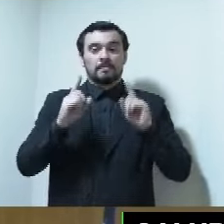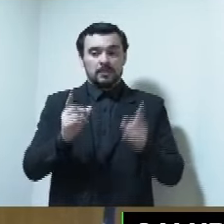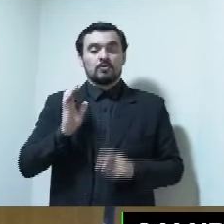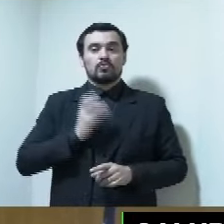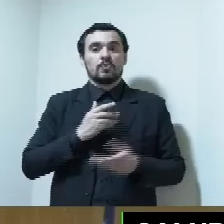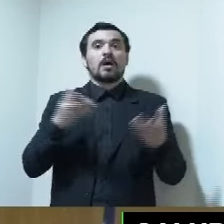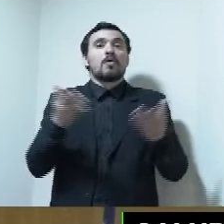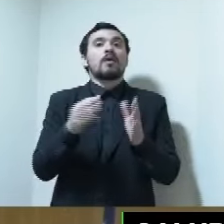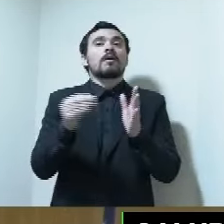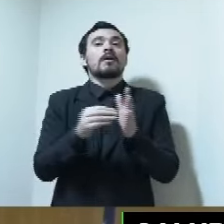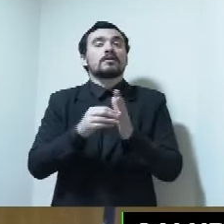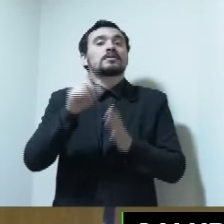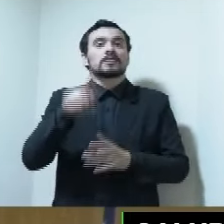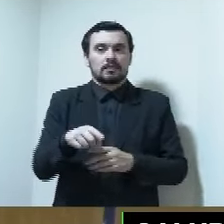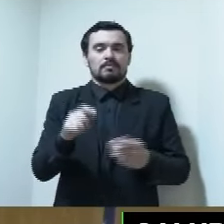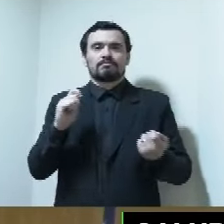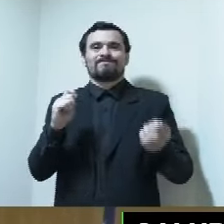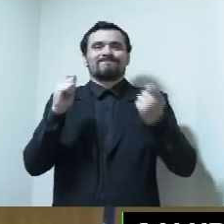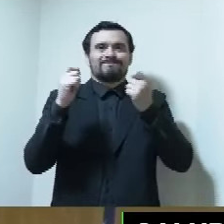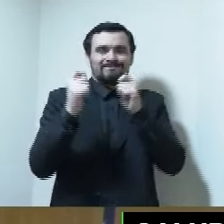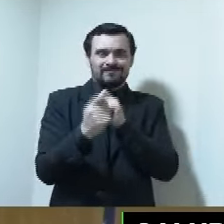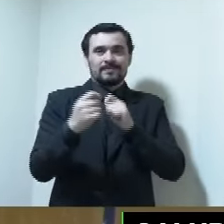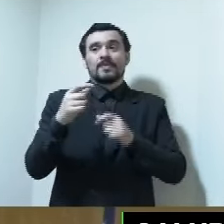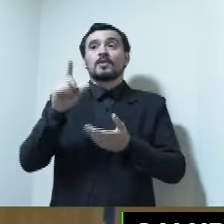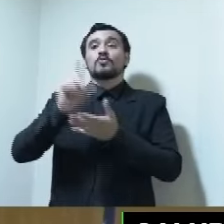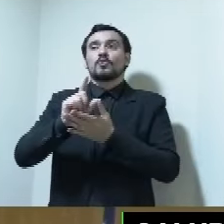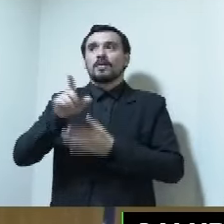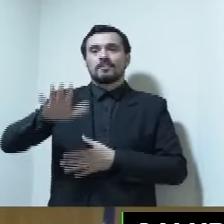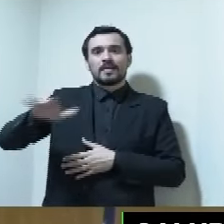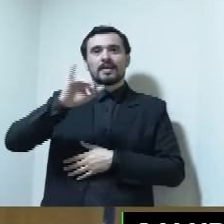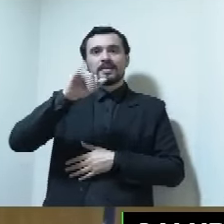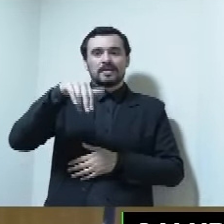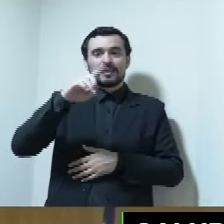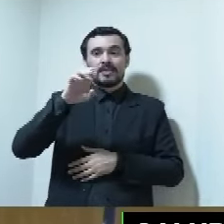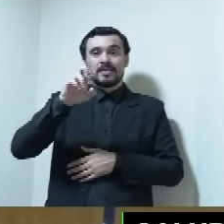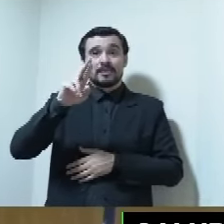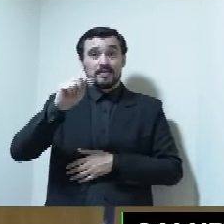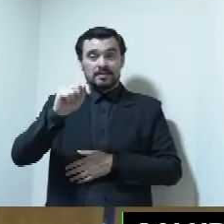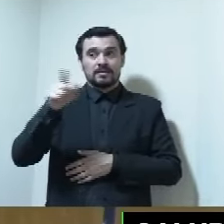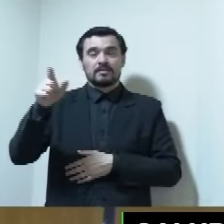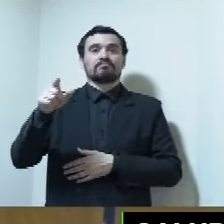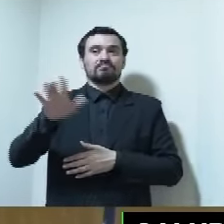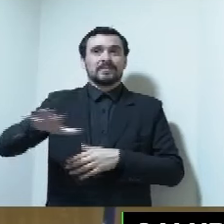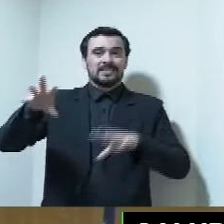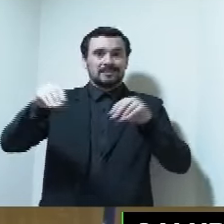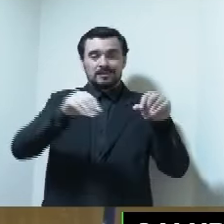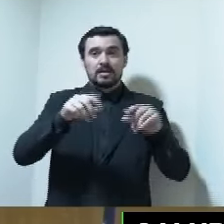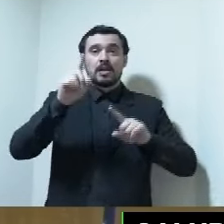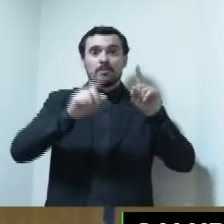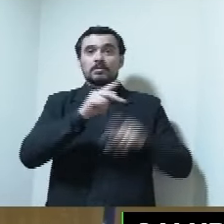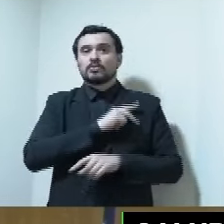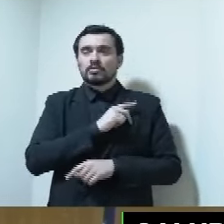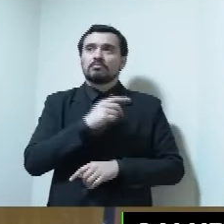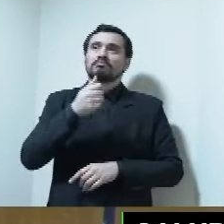cabo una revolución en materia de titulación de tierras en el INDER. Pensadores diversos y lejanos como